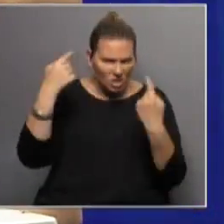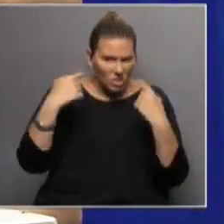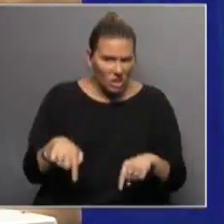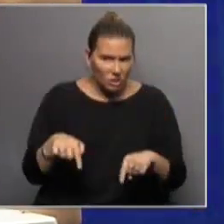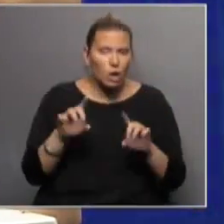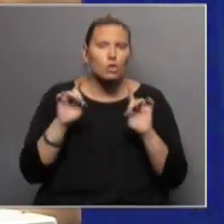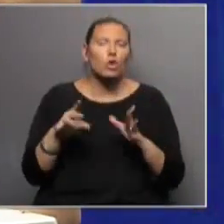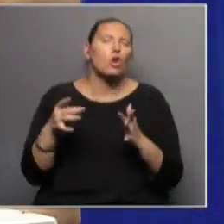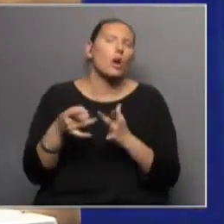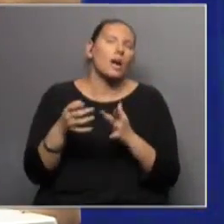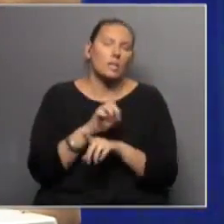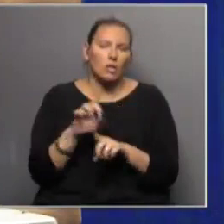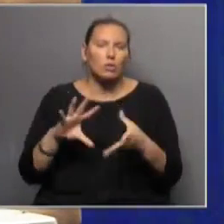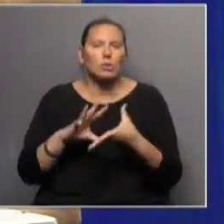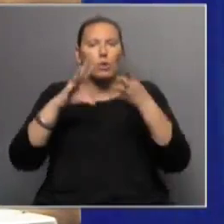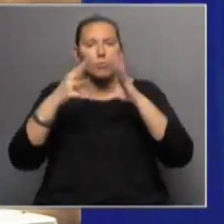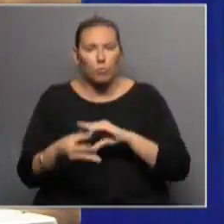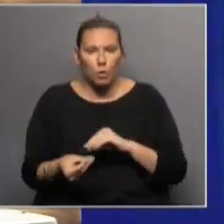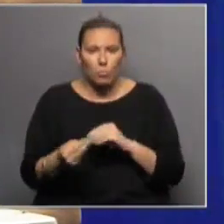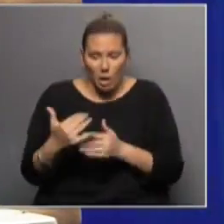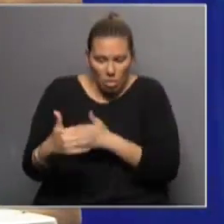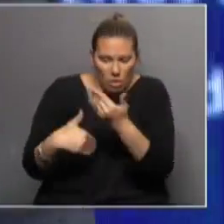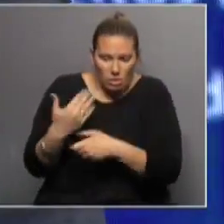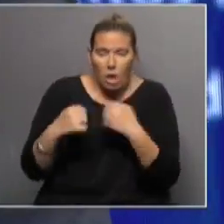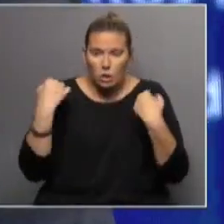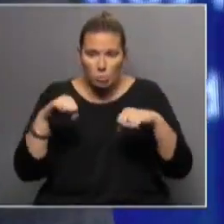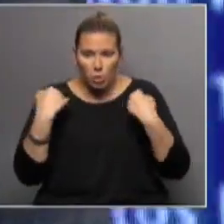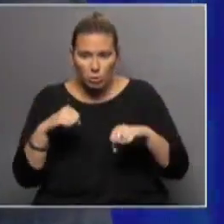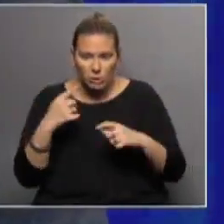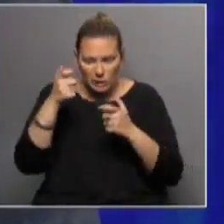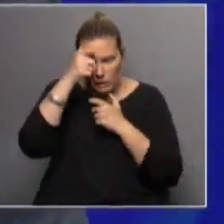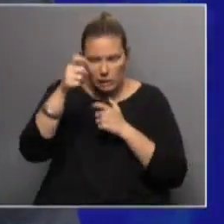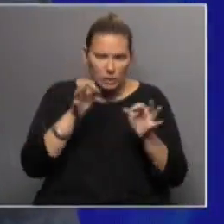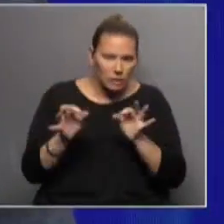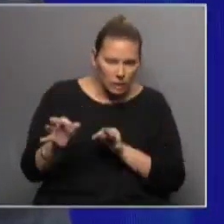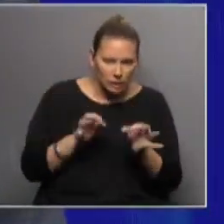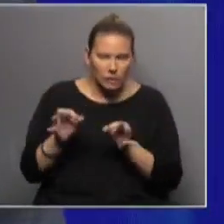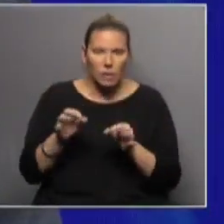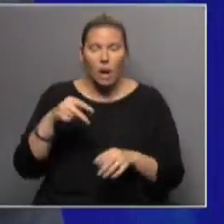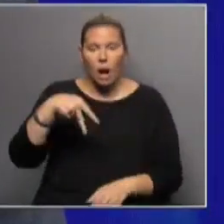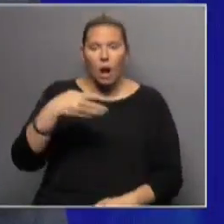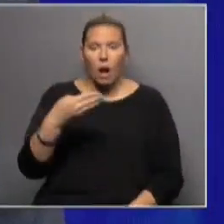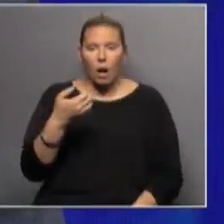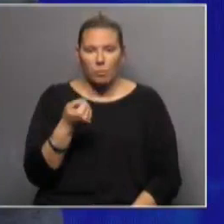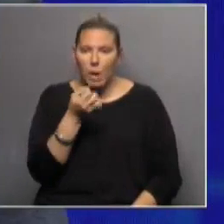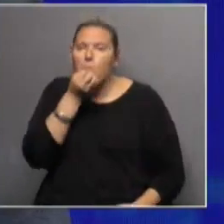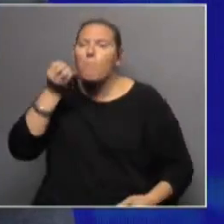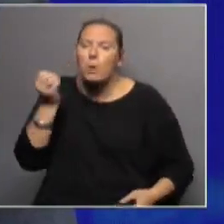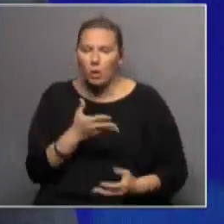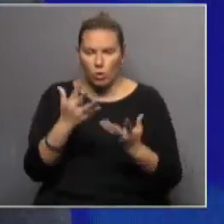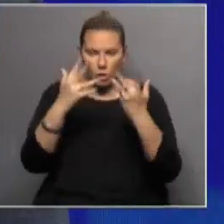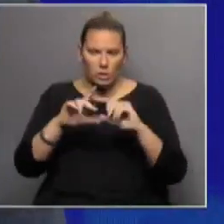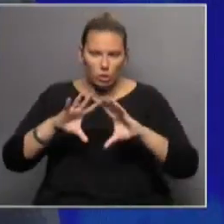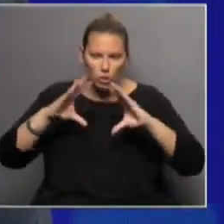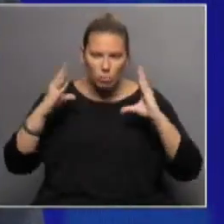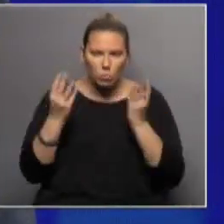me refiero al nivel, sino en su forma de desarrollarlo, el deporte, las tácticas. A ver, la NBA es la mejor organización del mundo,